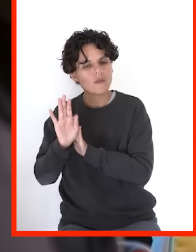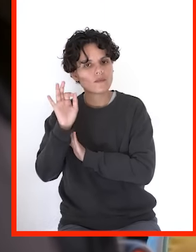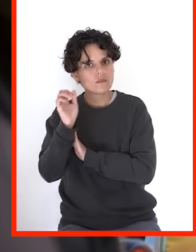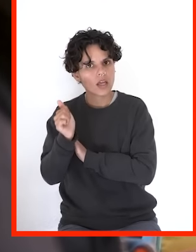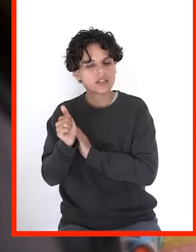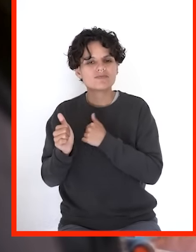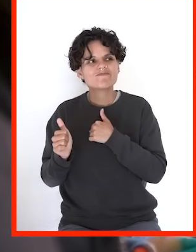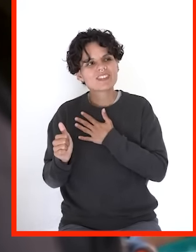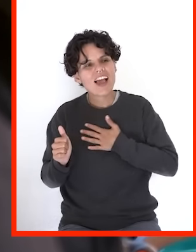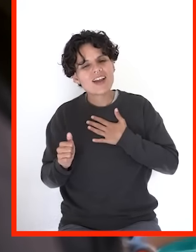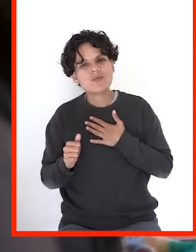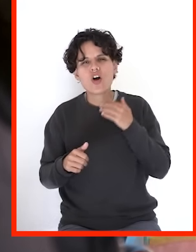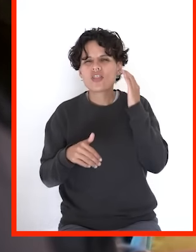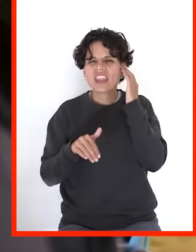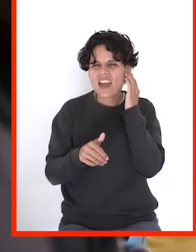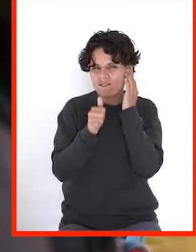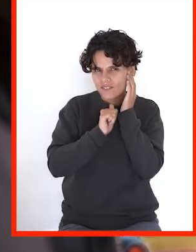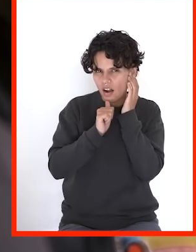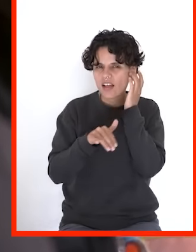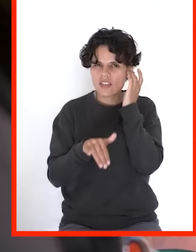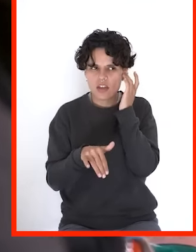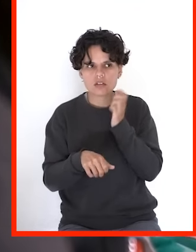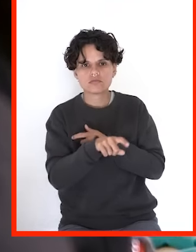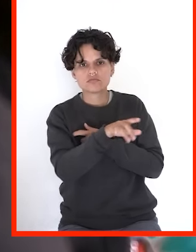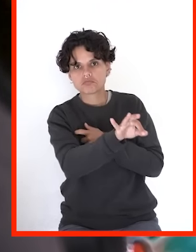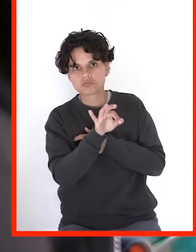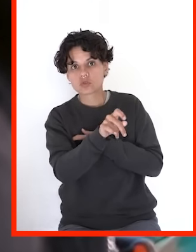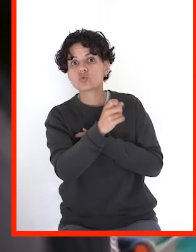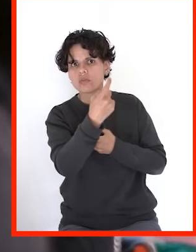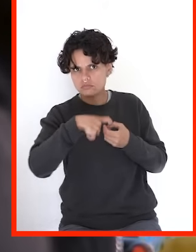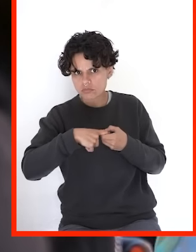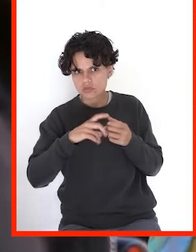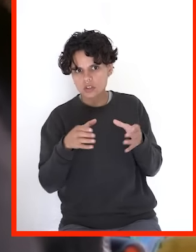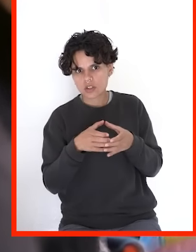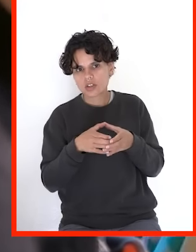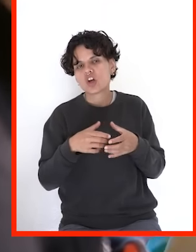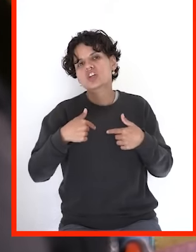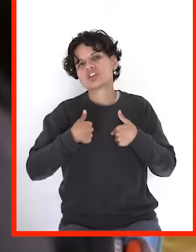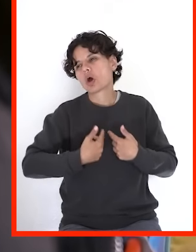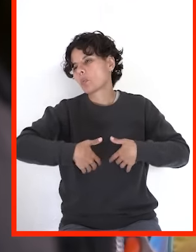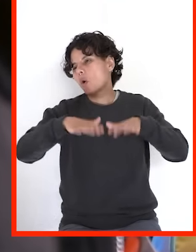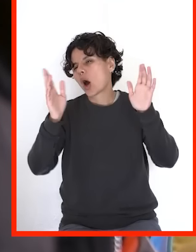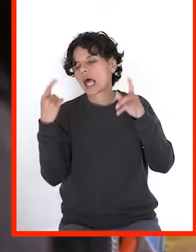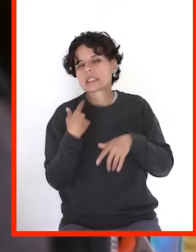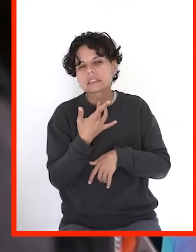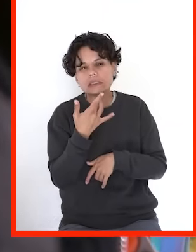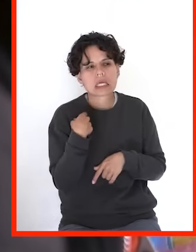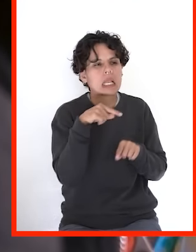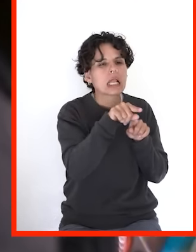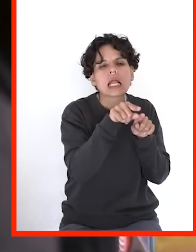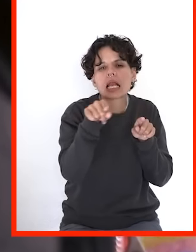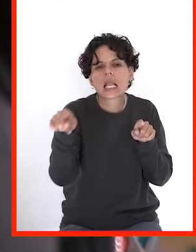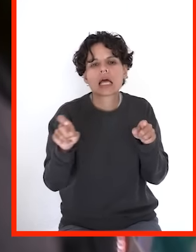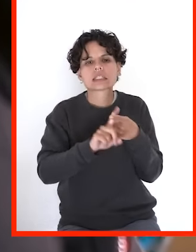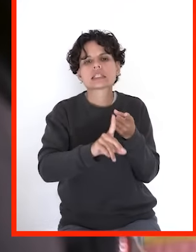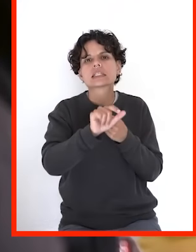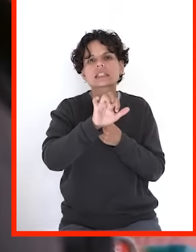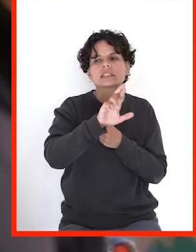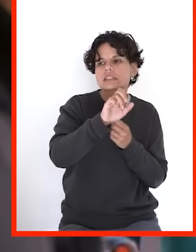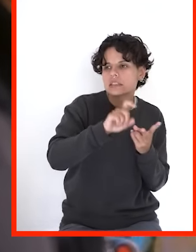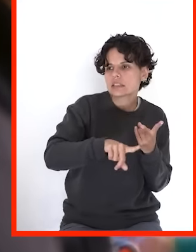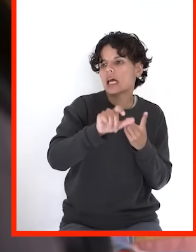nos gustaría tener un DJ y tú estás trabajando con algún grupo. Y yo estaba puro parchando con el Liricista, con el Dro, con